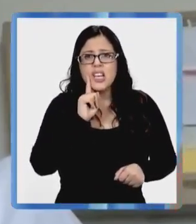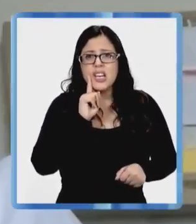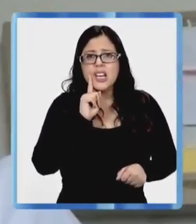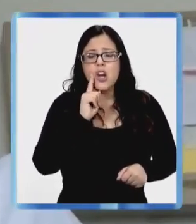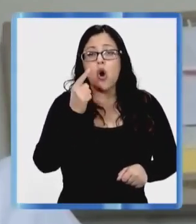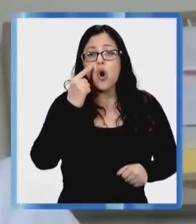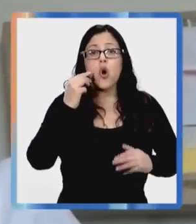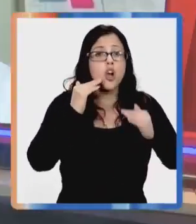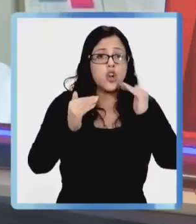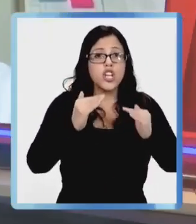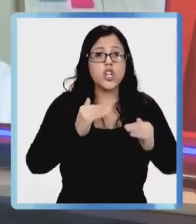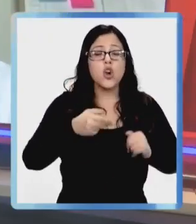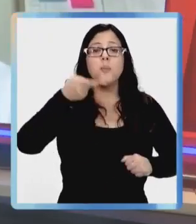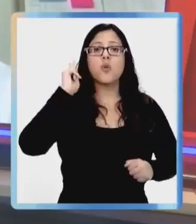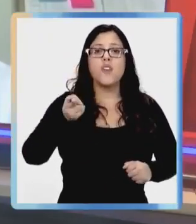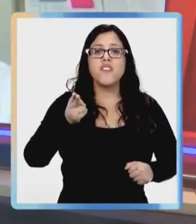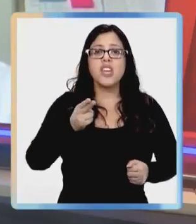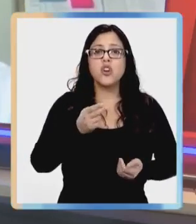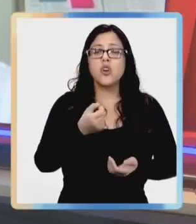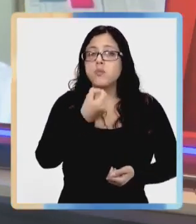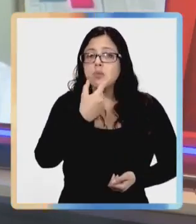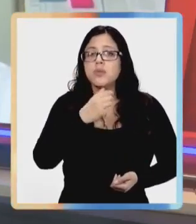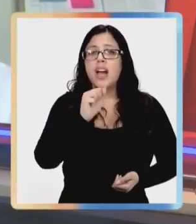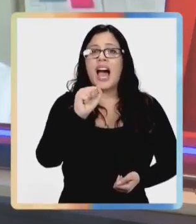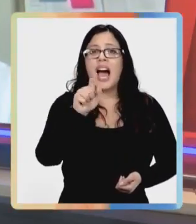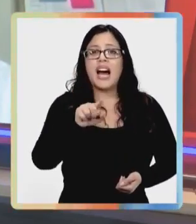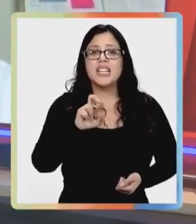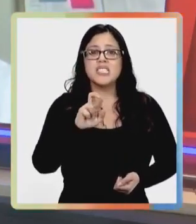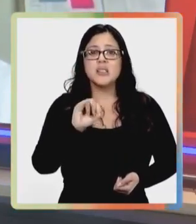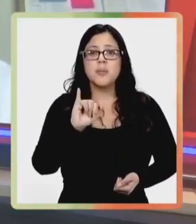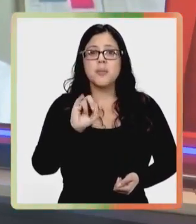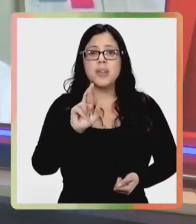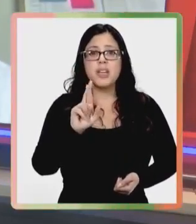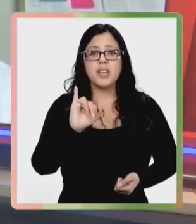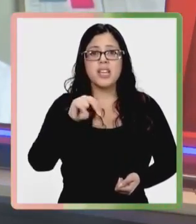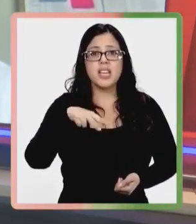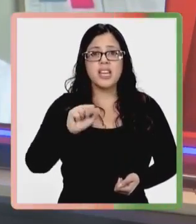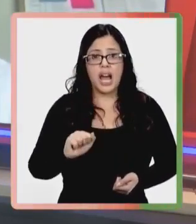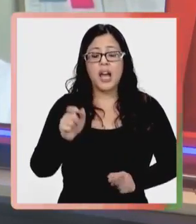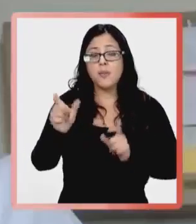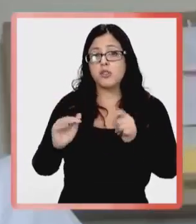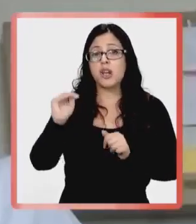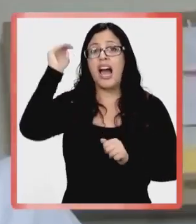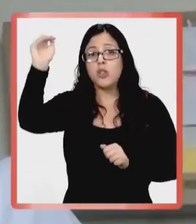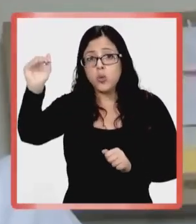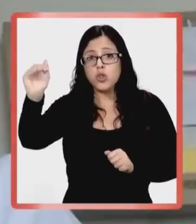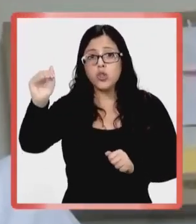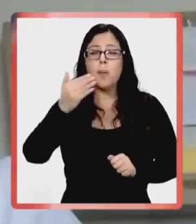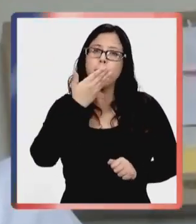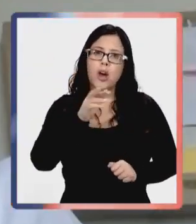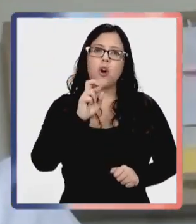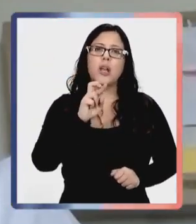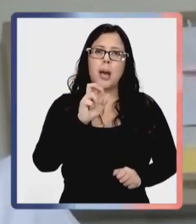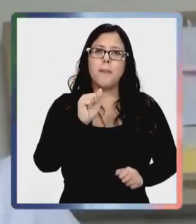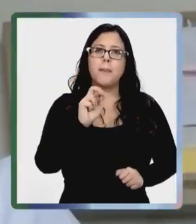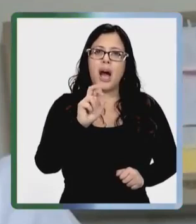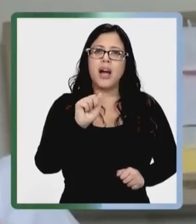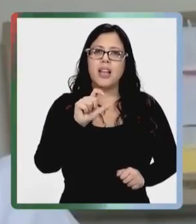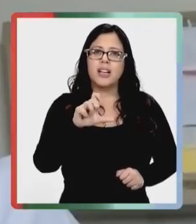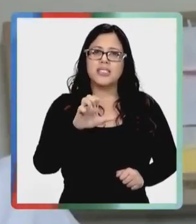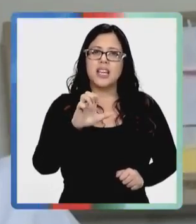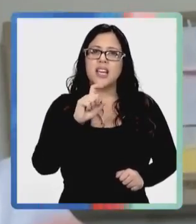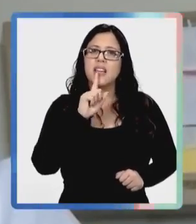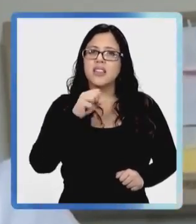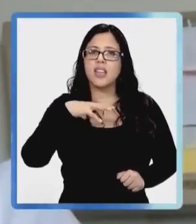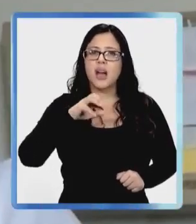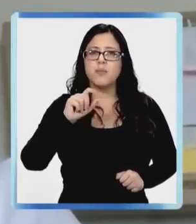el uso de la aspirina. En los adultos podría utilizarse, pero es mucho mejor utilizar el paracetamol porque la aspirina tiene cierto riesgo de